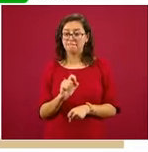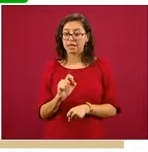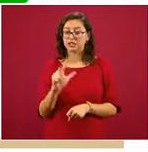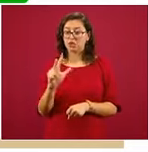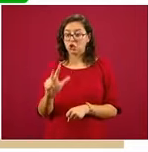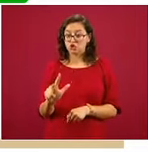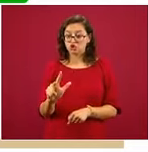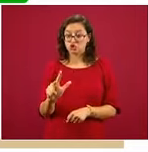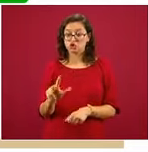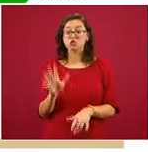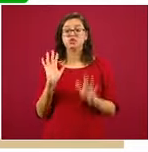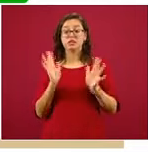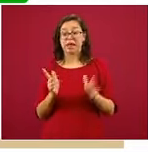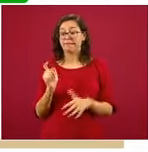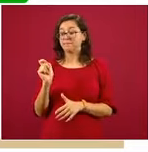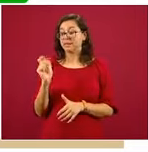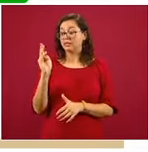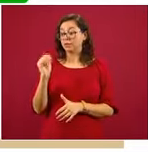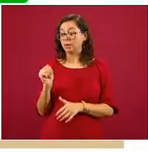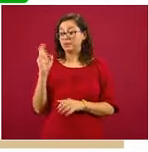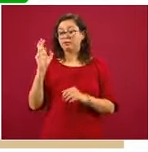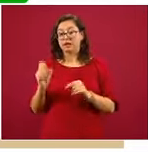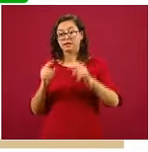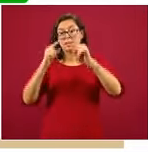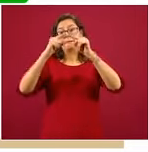Ya tenemos 2 semanas al menos con